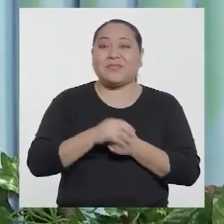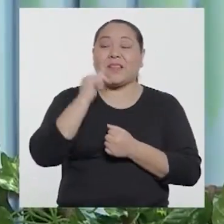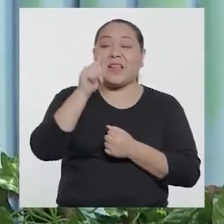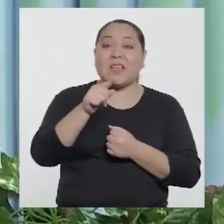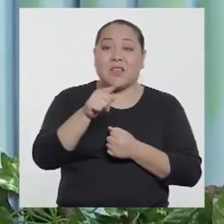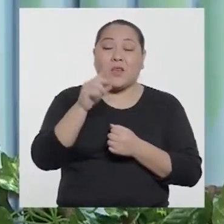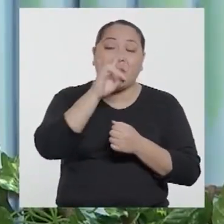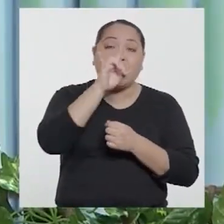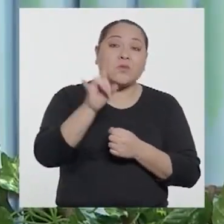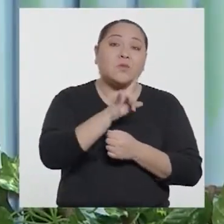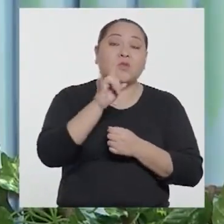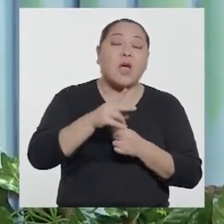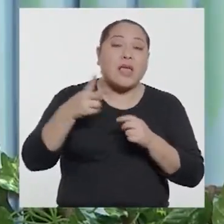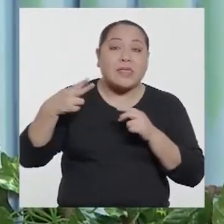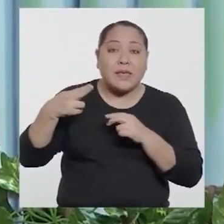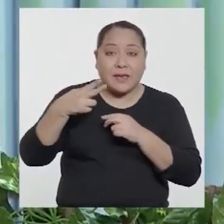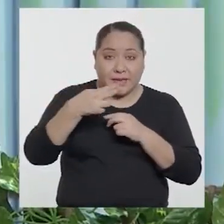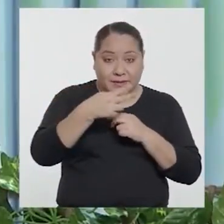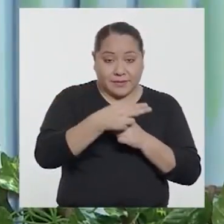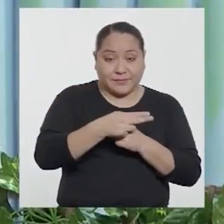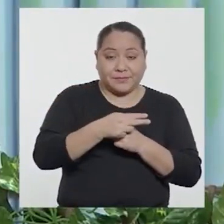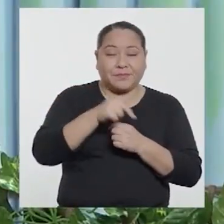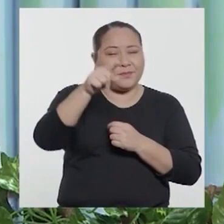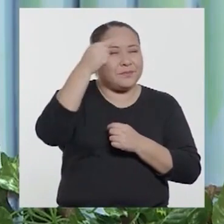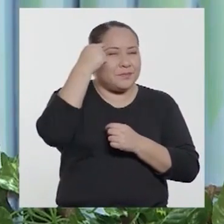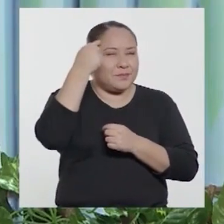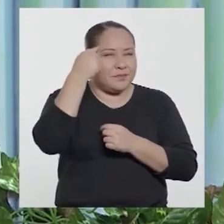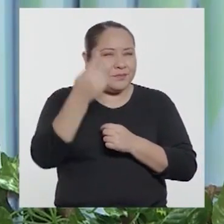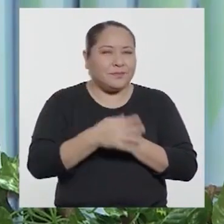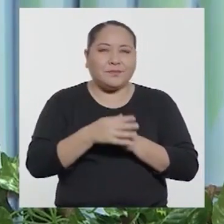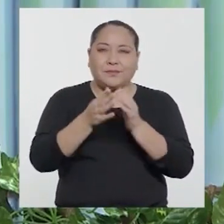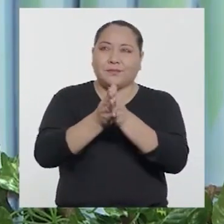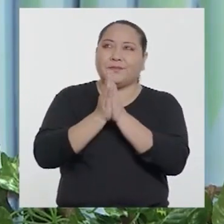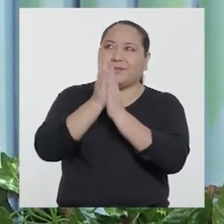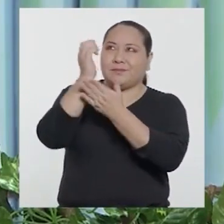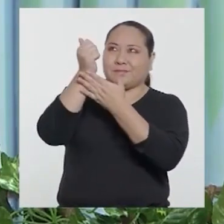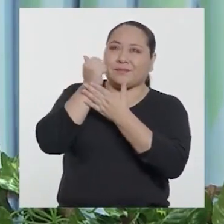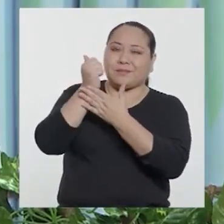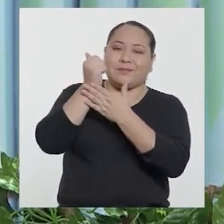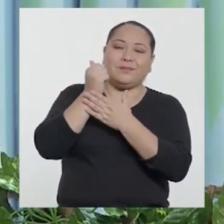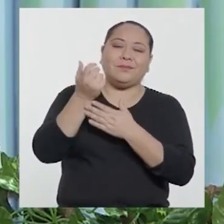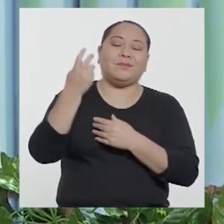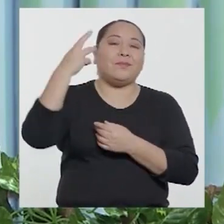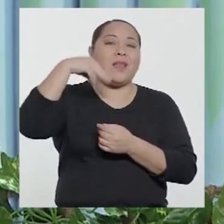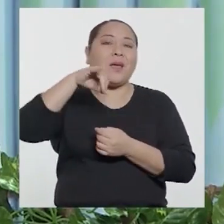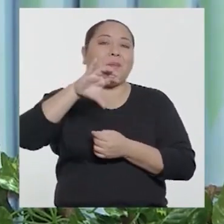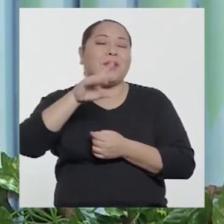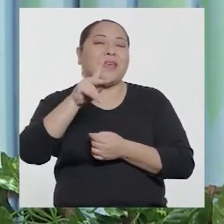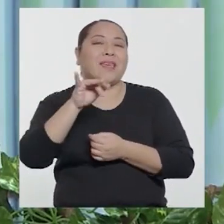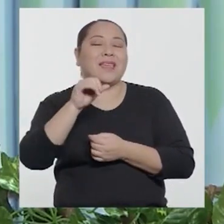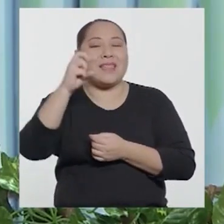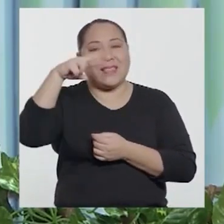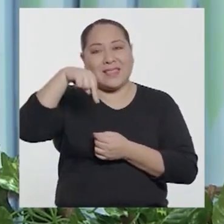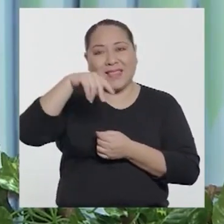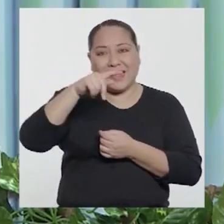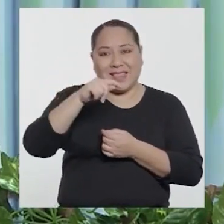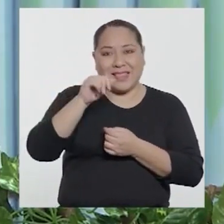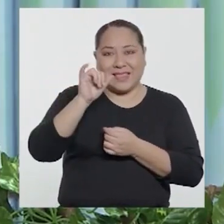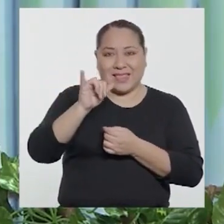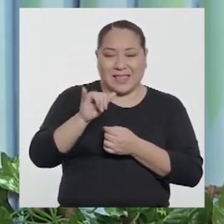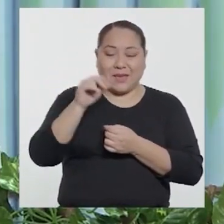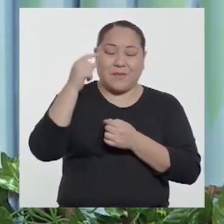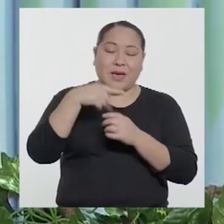¡Genial! Como vamos a usar tijeras, ¿qué les parece si pedimos ayuda a Miki y Nati